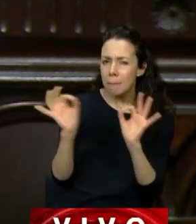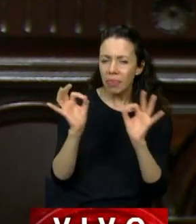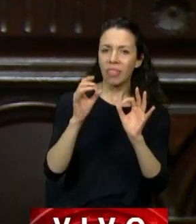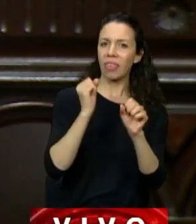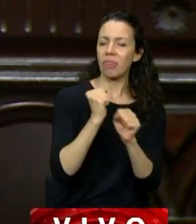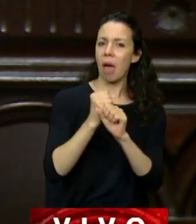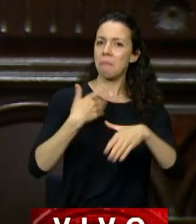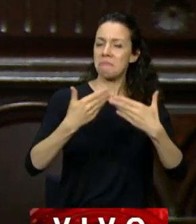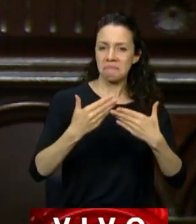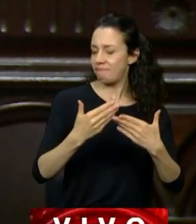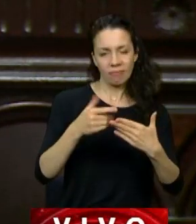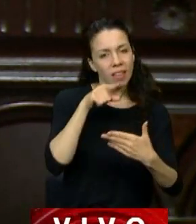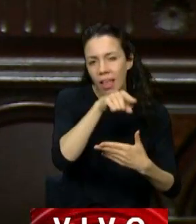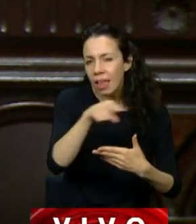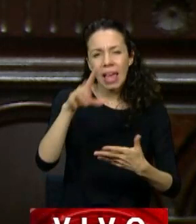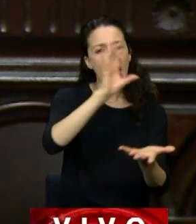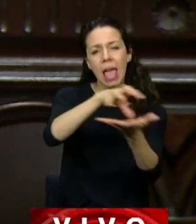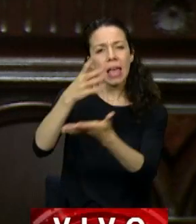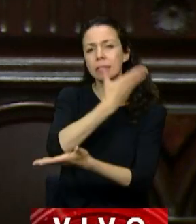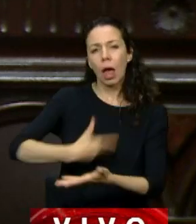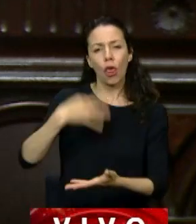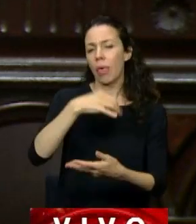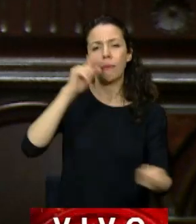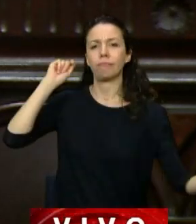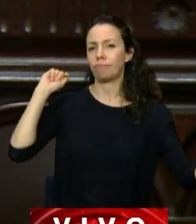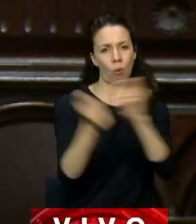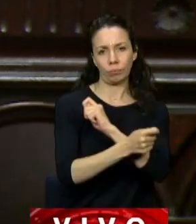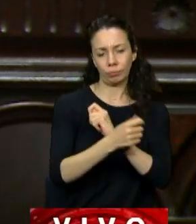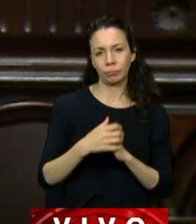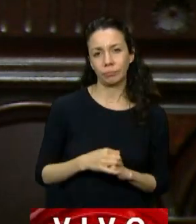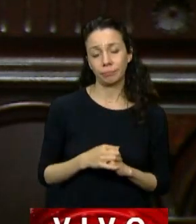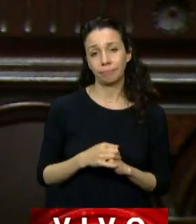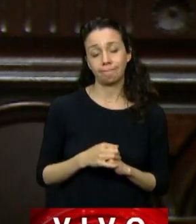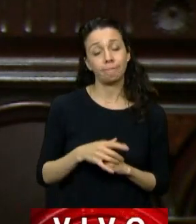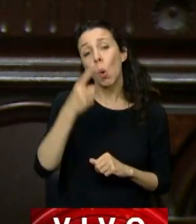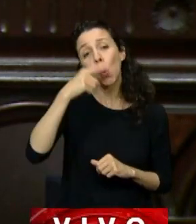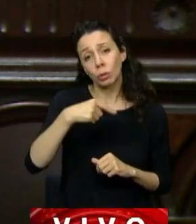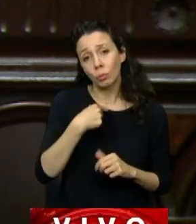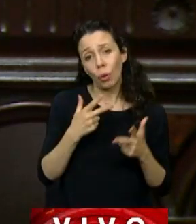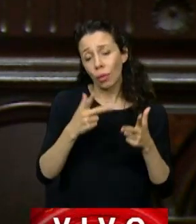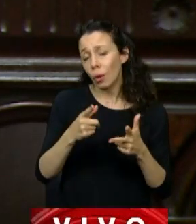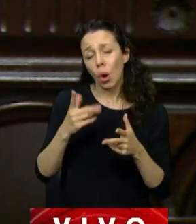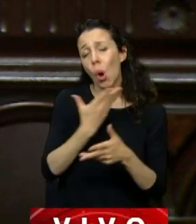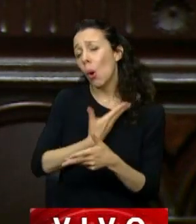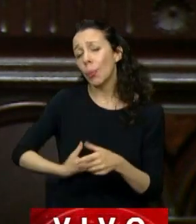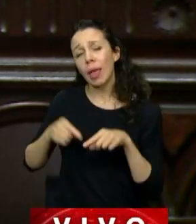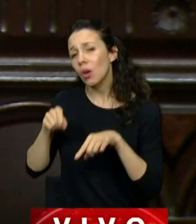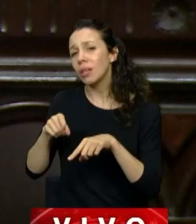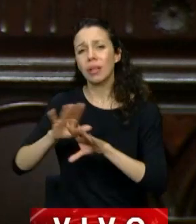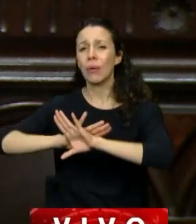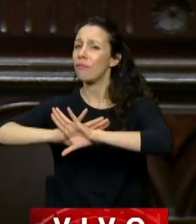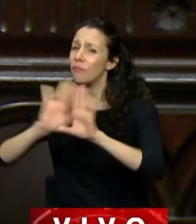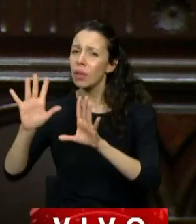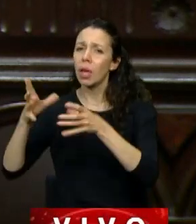cambiarlo totalmente. Para ir terminando, señora Presidente, este gobierno debe terminar con sus peleas internas y dejar